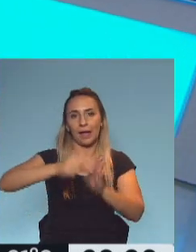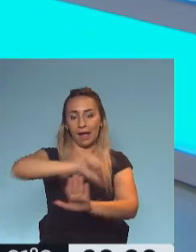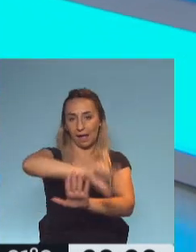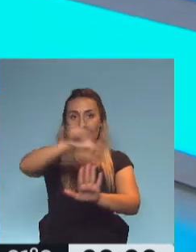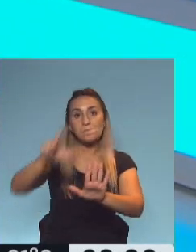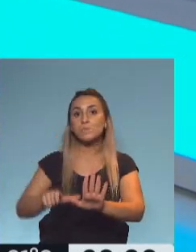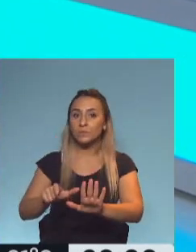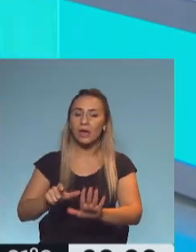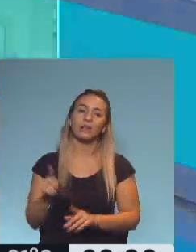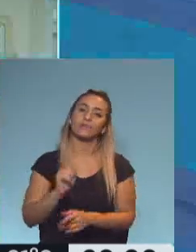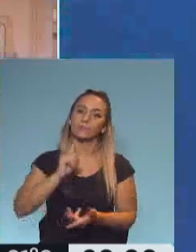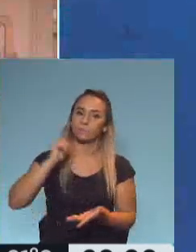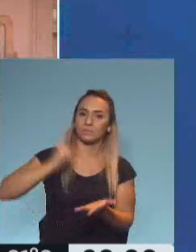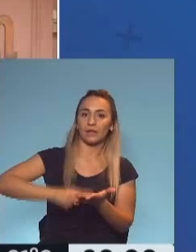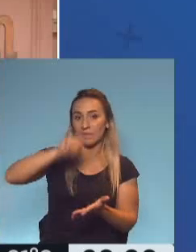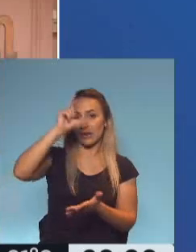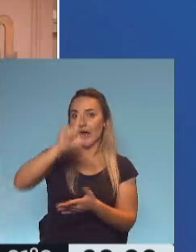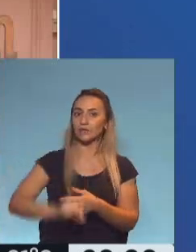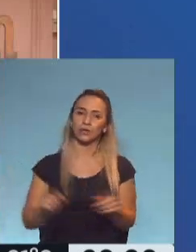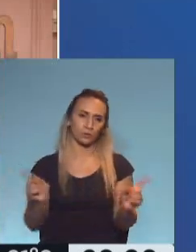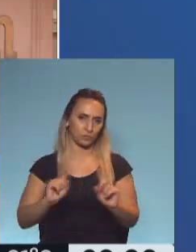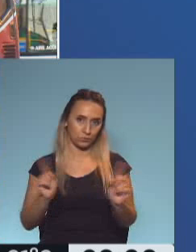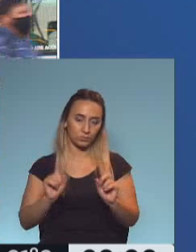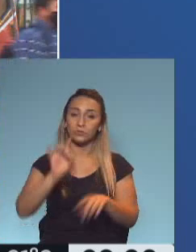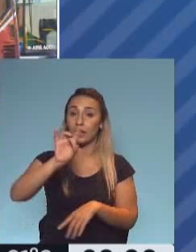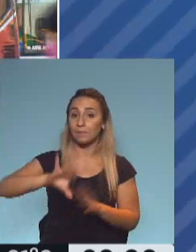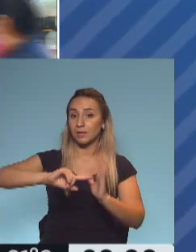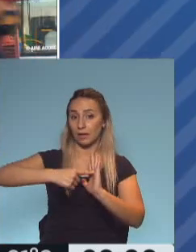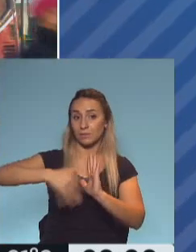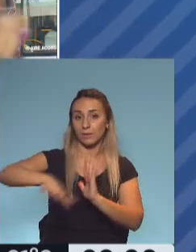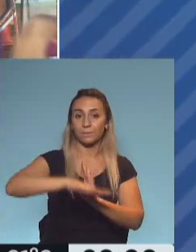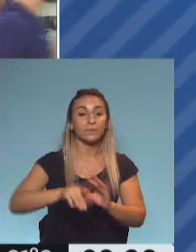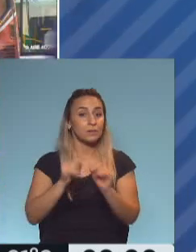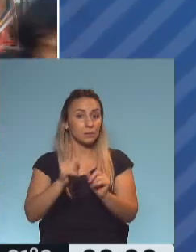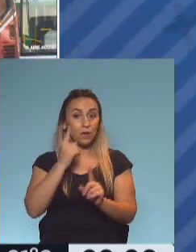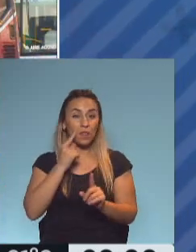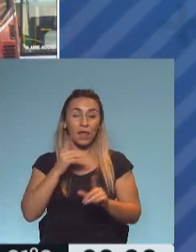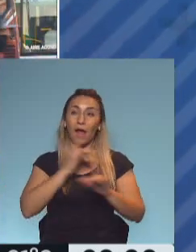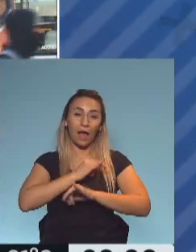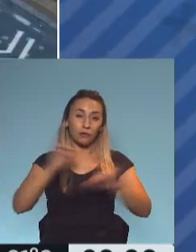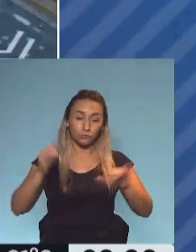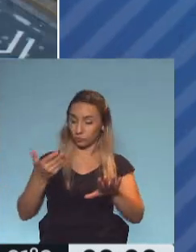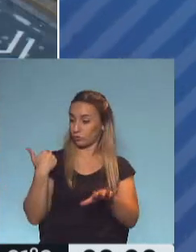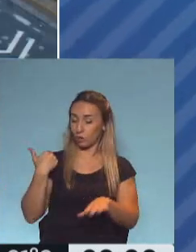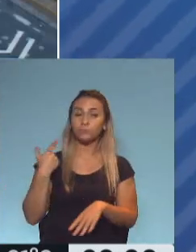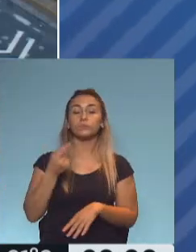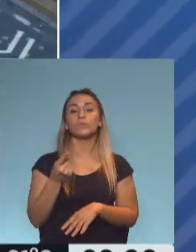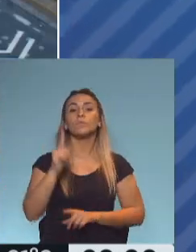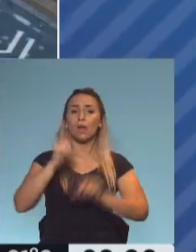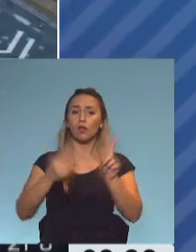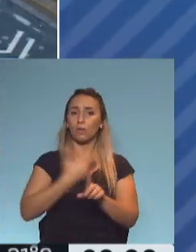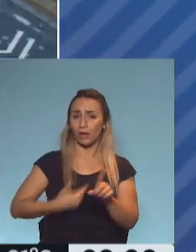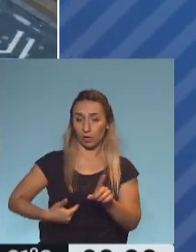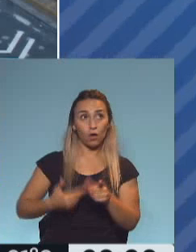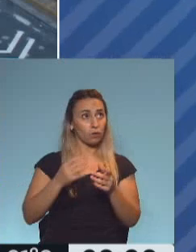AMBA, no es una medida nacional, más allá de que desde el mismo día del anuncio, algunos gobernadores e intendentes tenían la libertad para sumarse.